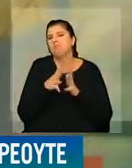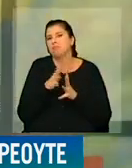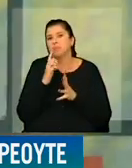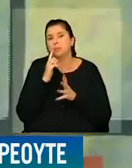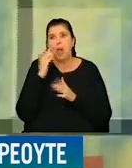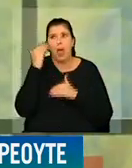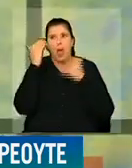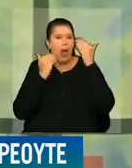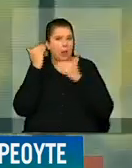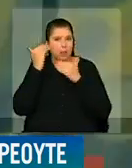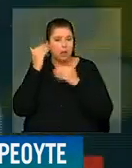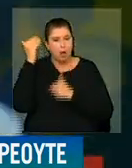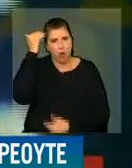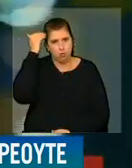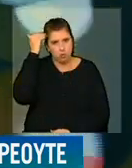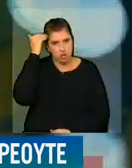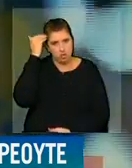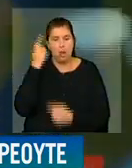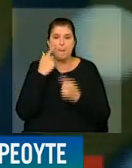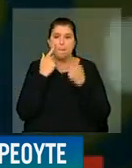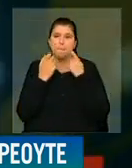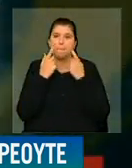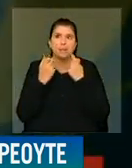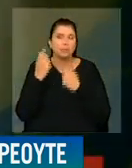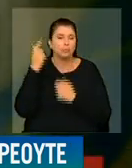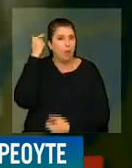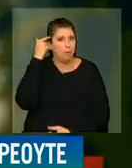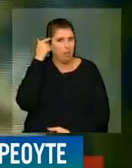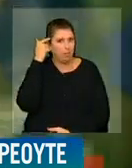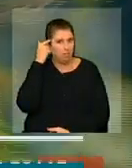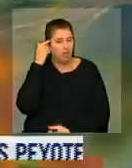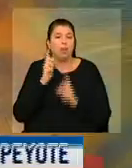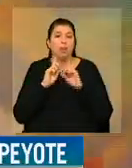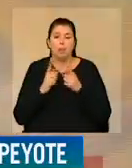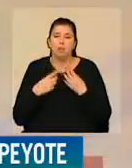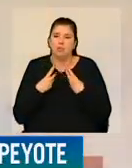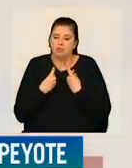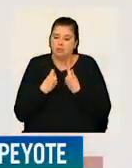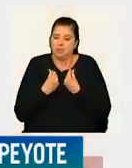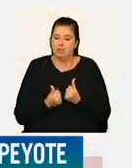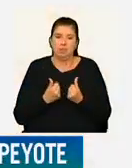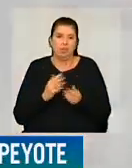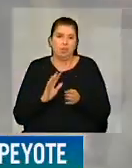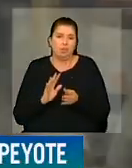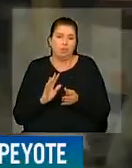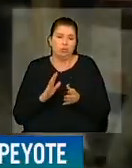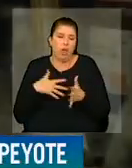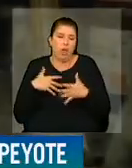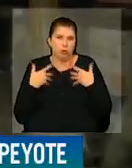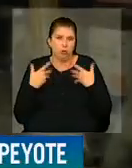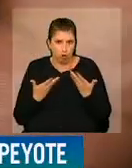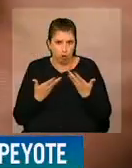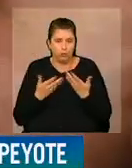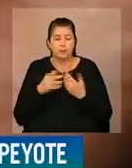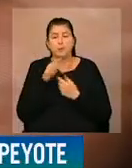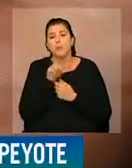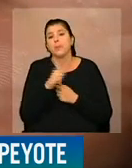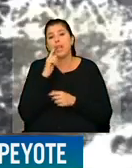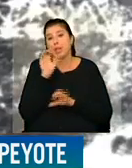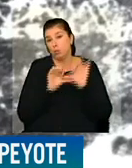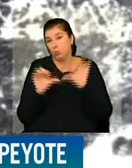alteran la conciencia, la percepción de la mente y, por ende, los sentidos y las emociones. Algunas de estas sustancias, las